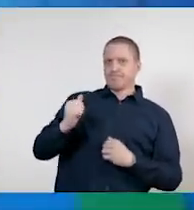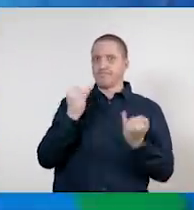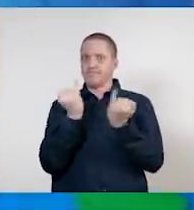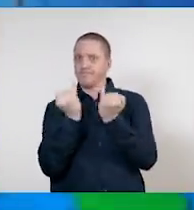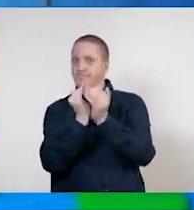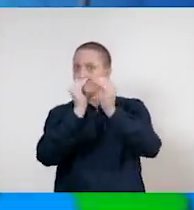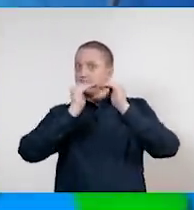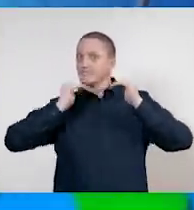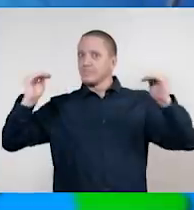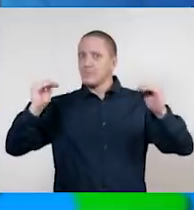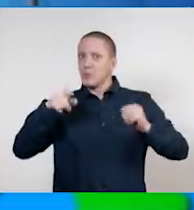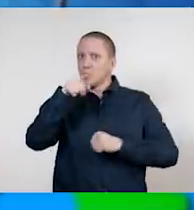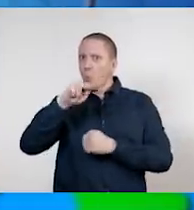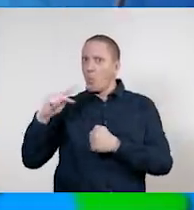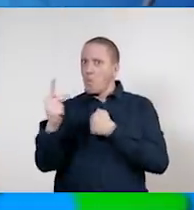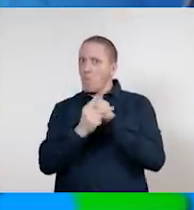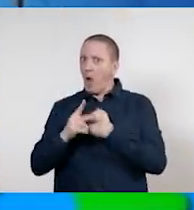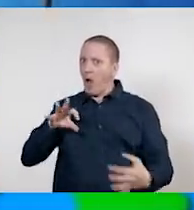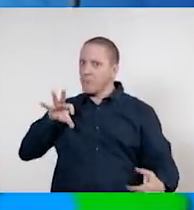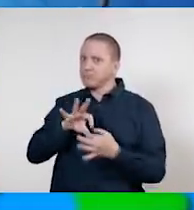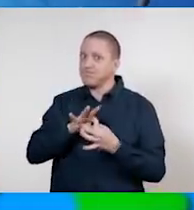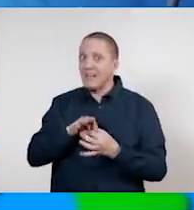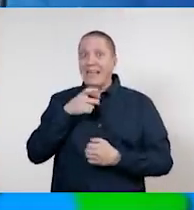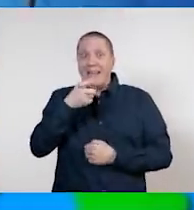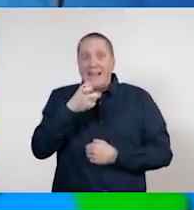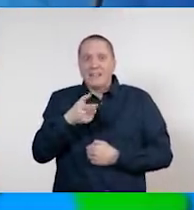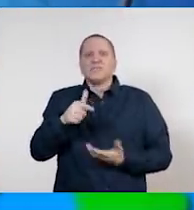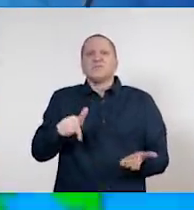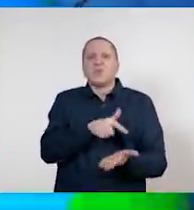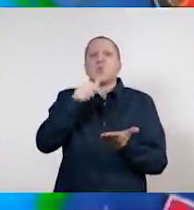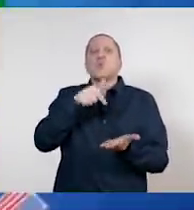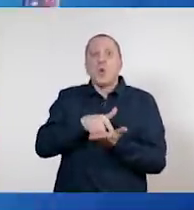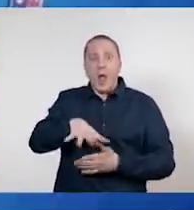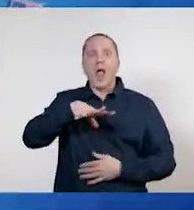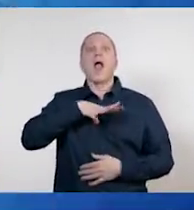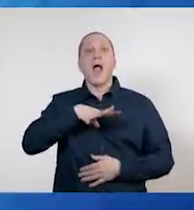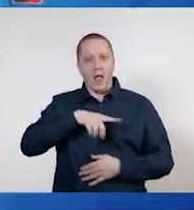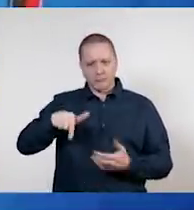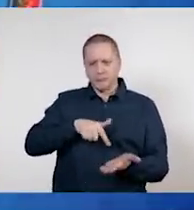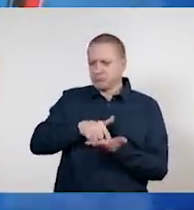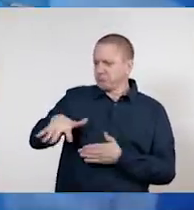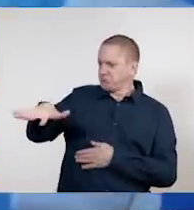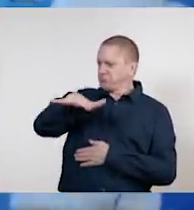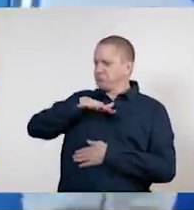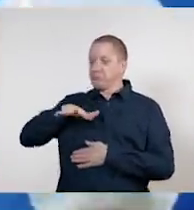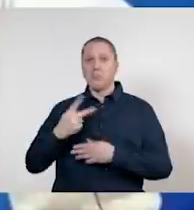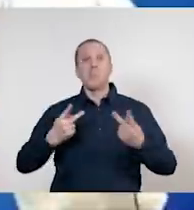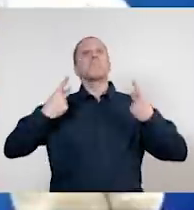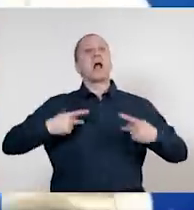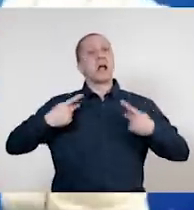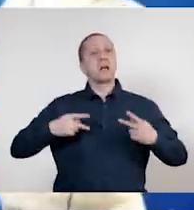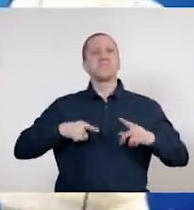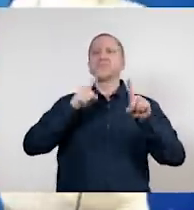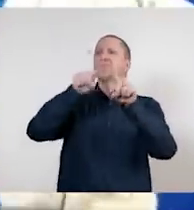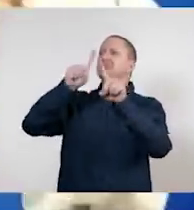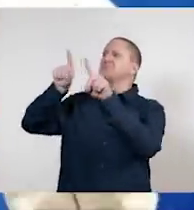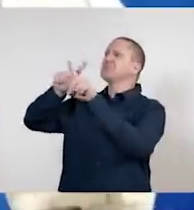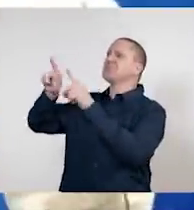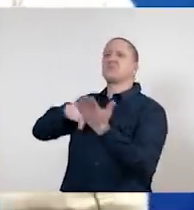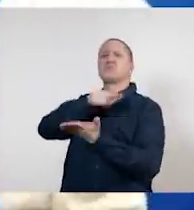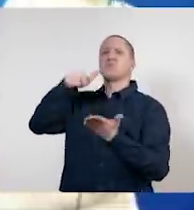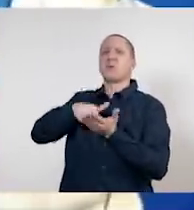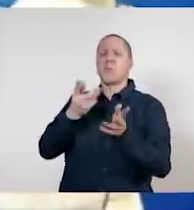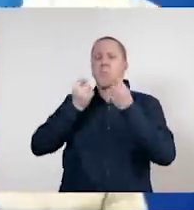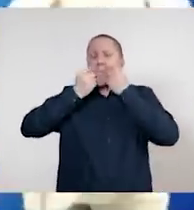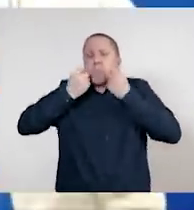lograr igualdad. Una nacionalidad nos integra a un lugar, a un espacio y personas de